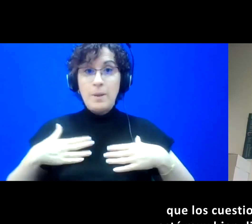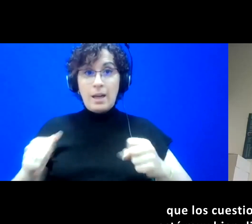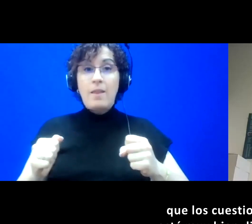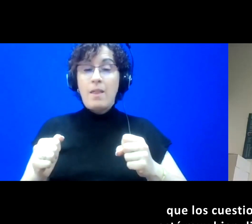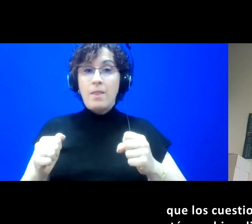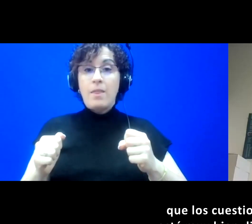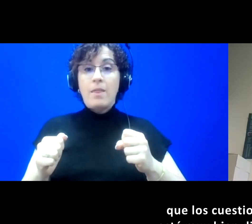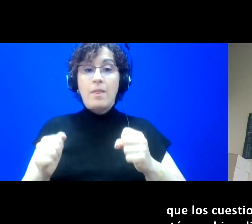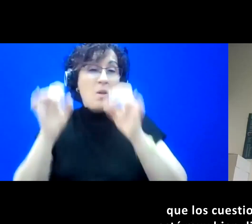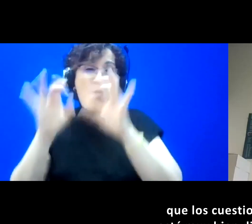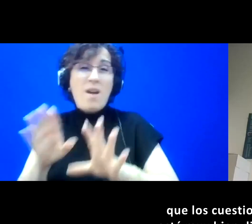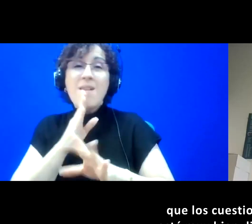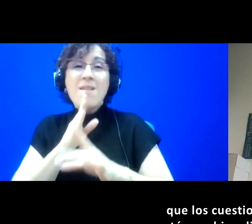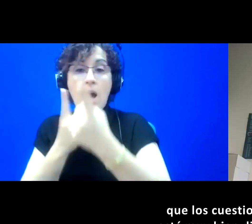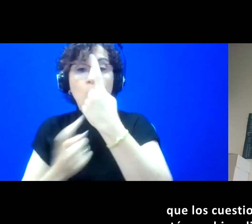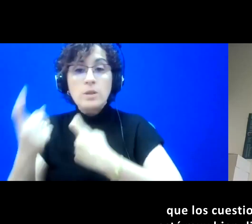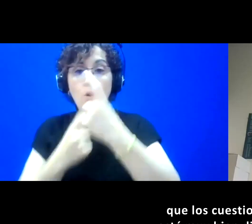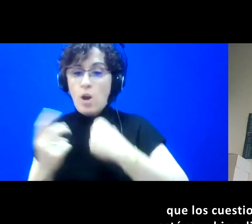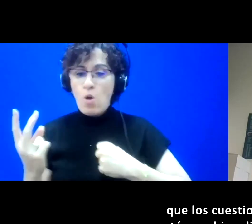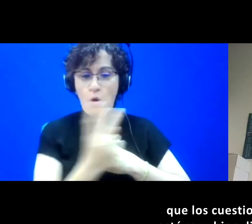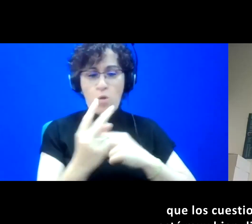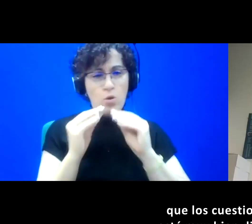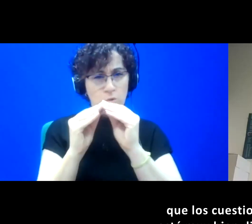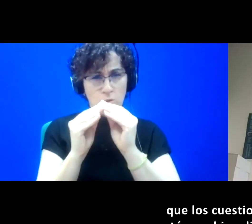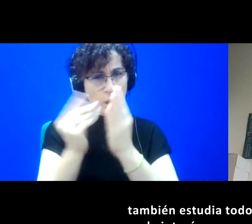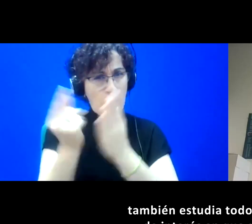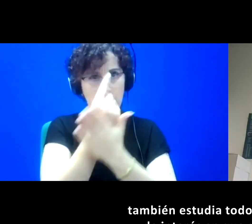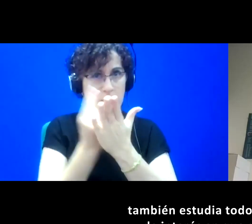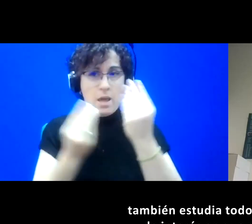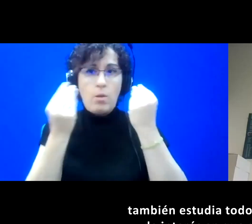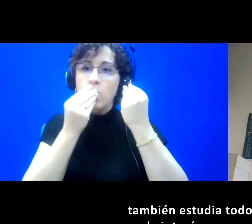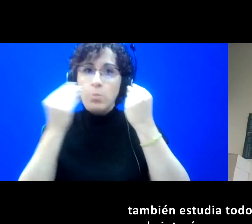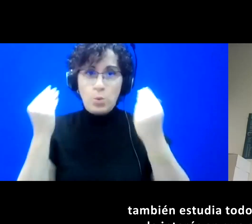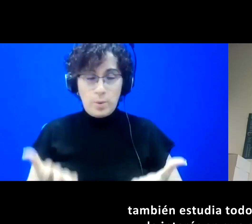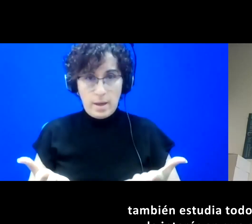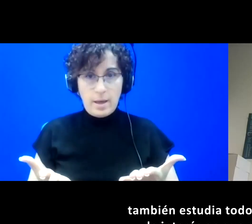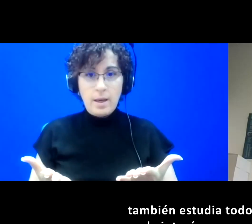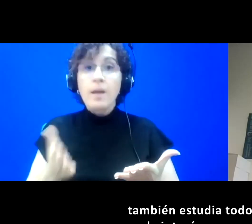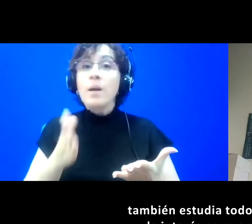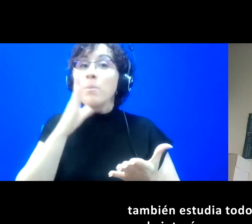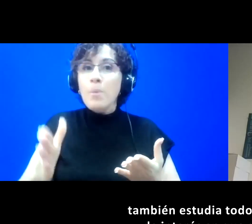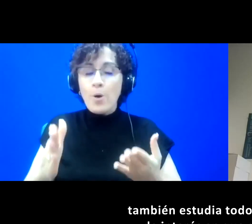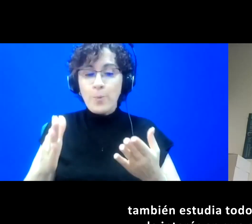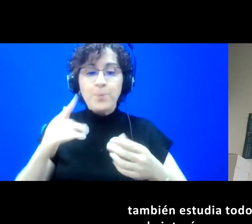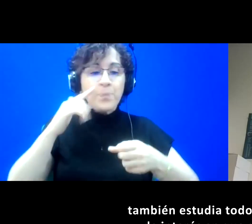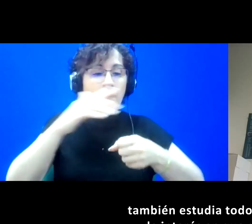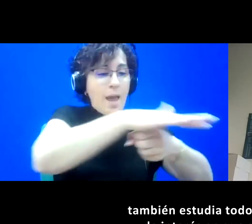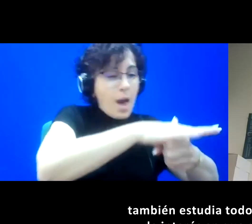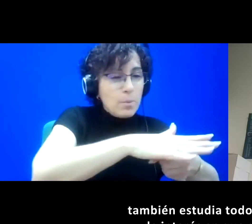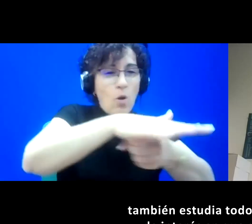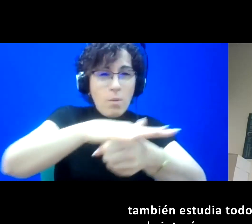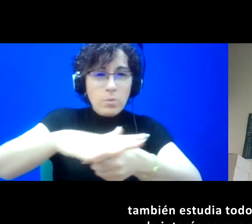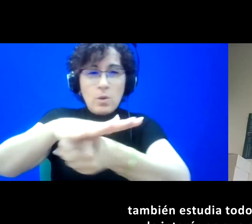cuestionarios, está muy bien diseñada. También estudia todos esos ámbitos de